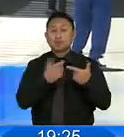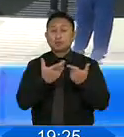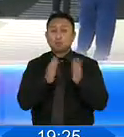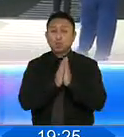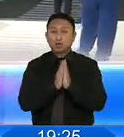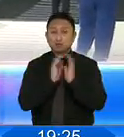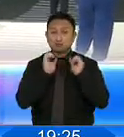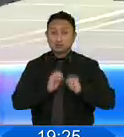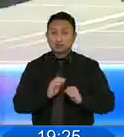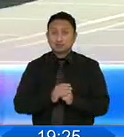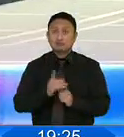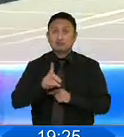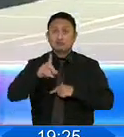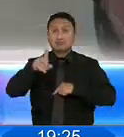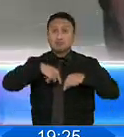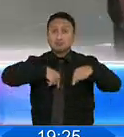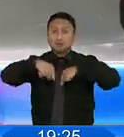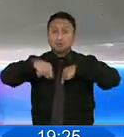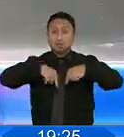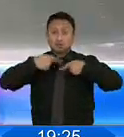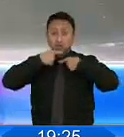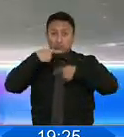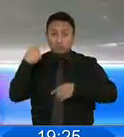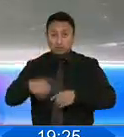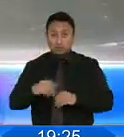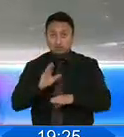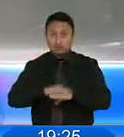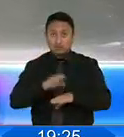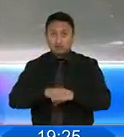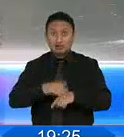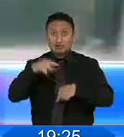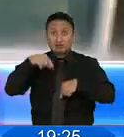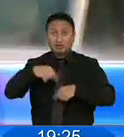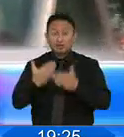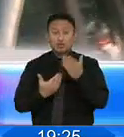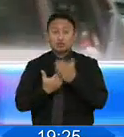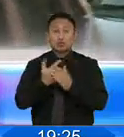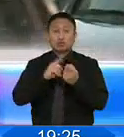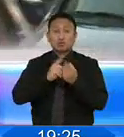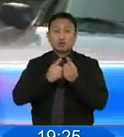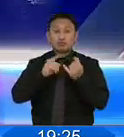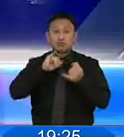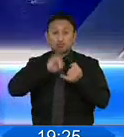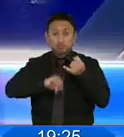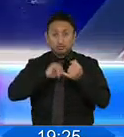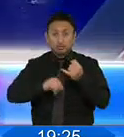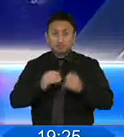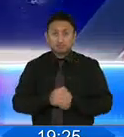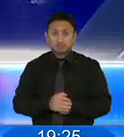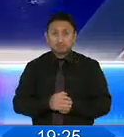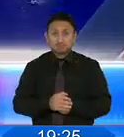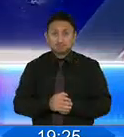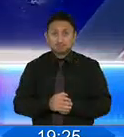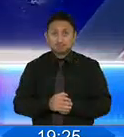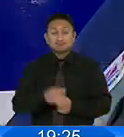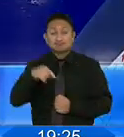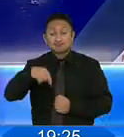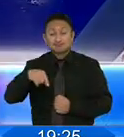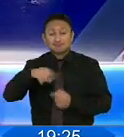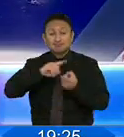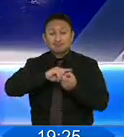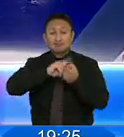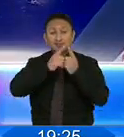se restrinja la movilidad en el feriado por los casos reportados de la nueva variante británica. Porque esta variante tiene una